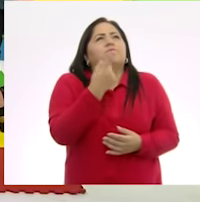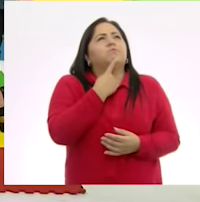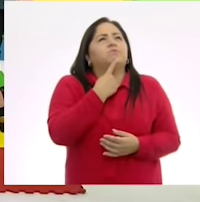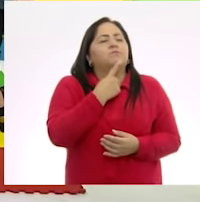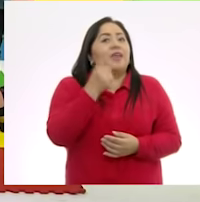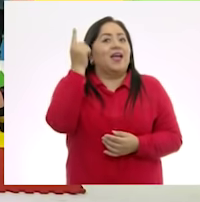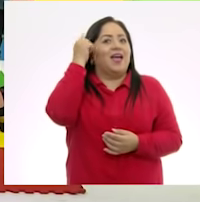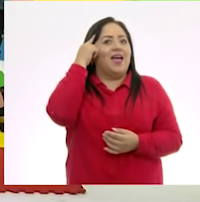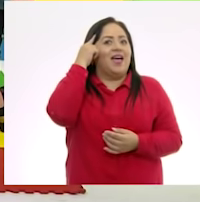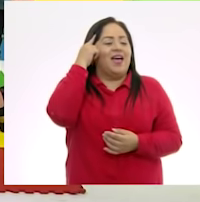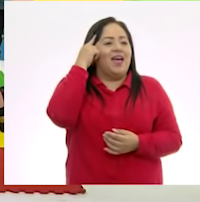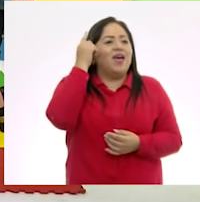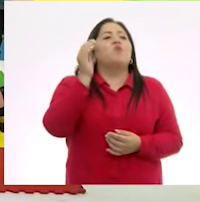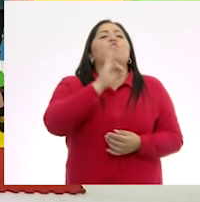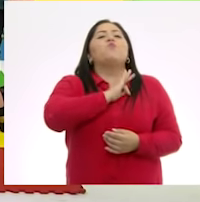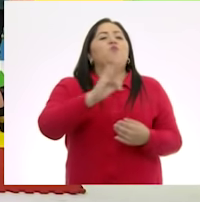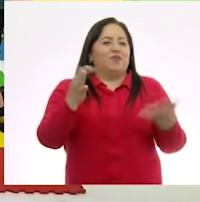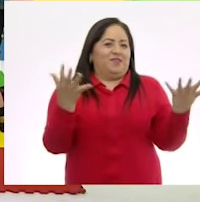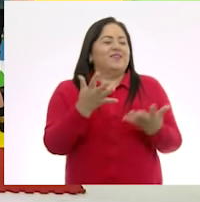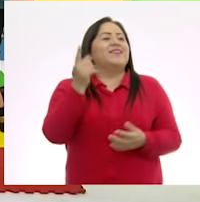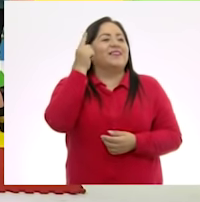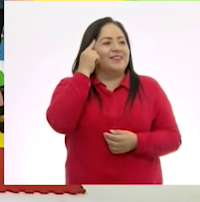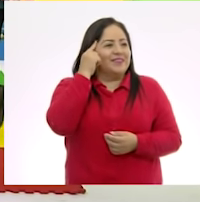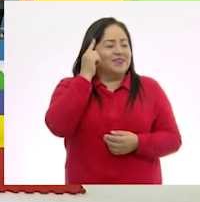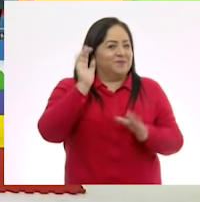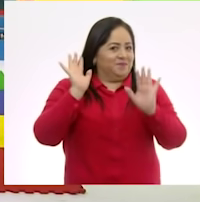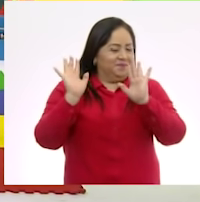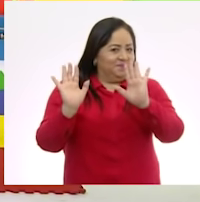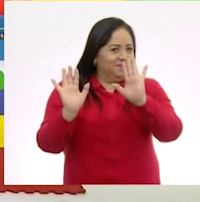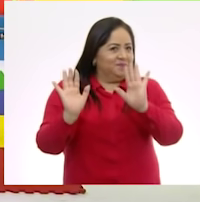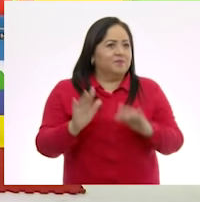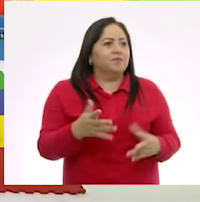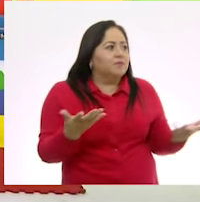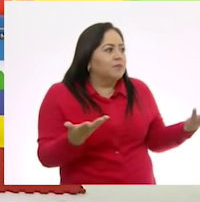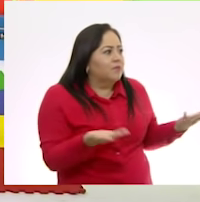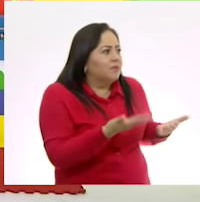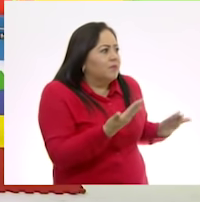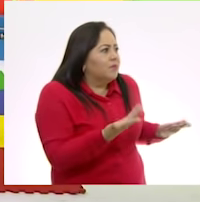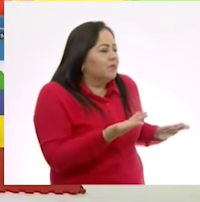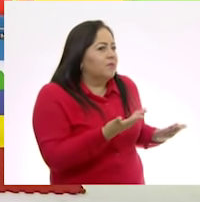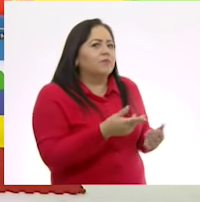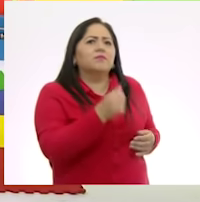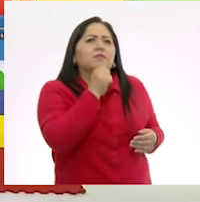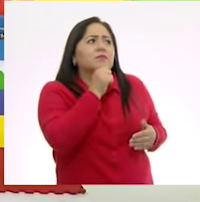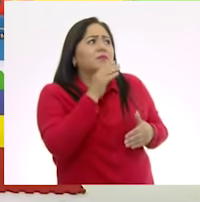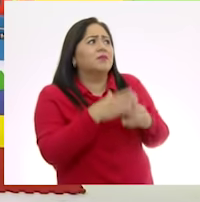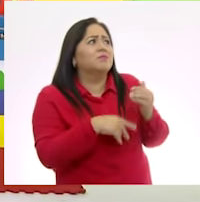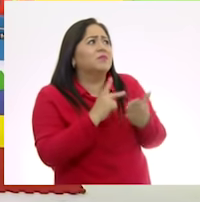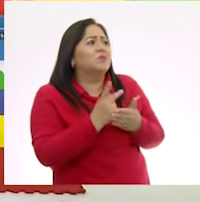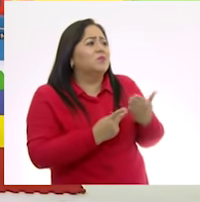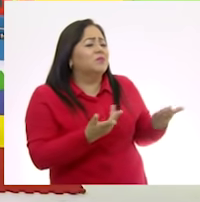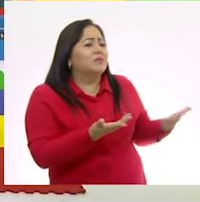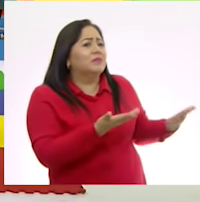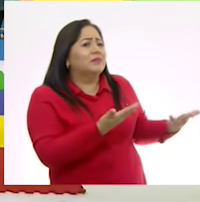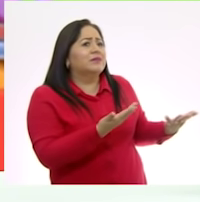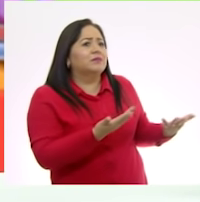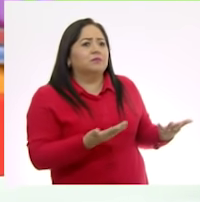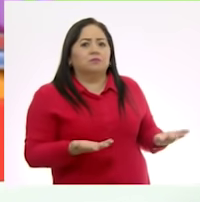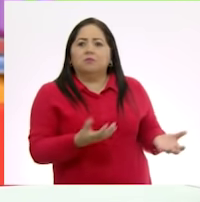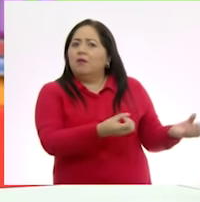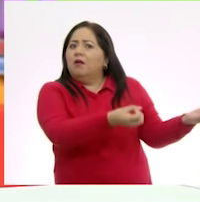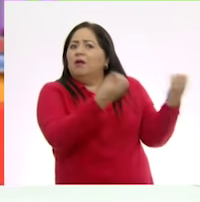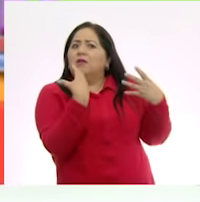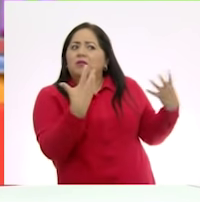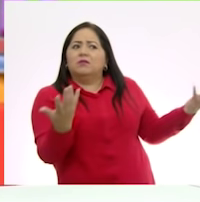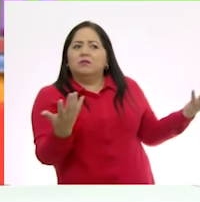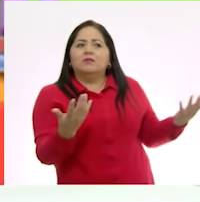Ya sé qué podemos hacer. ¿Qué? Oye, espérate, pero todavía no termina el programa. ¿Ya nos